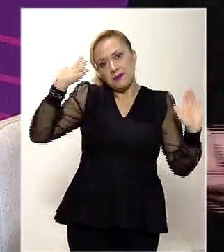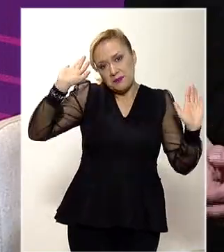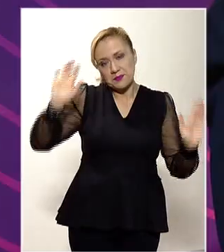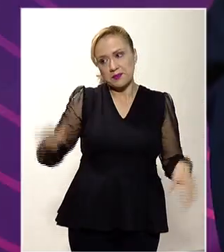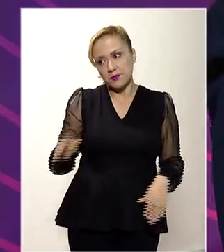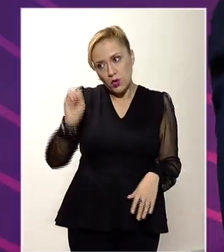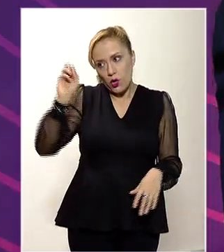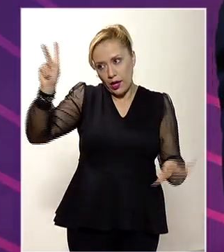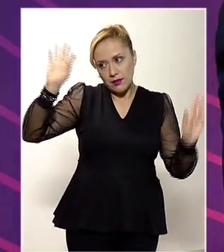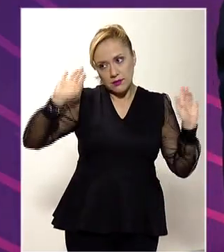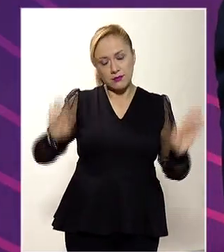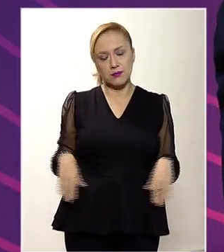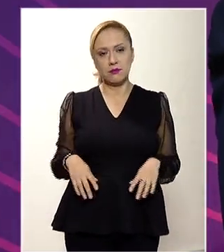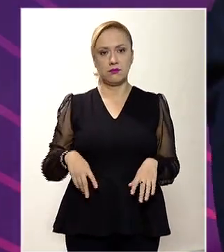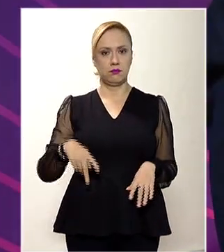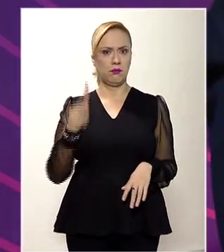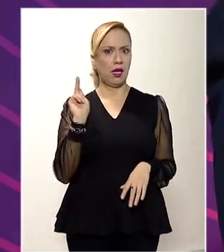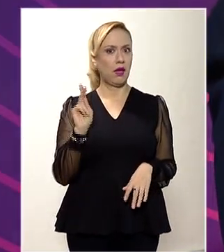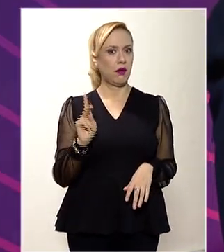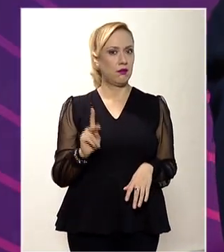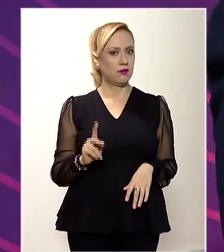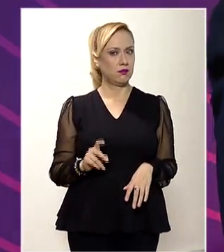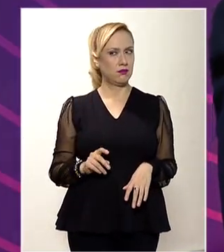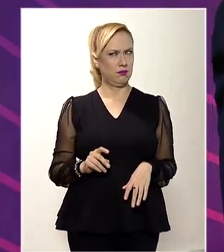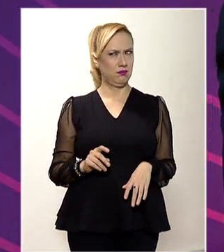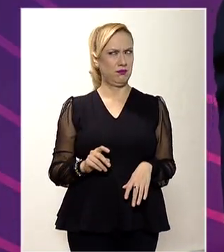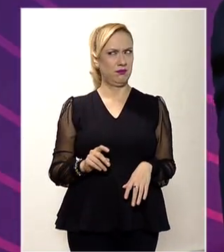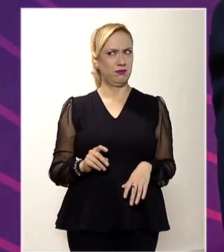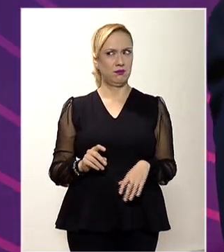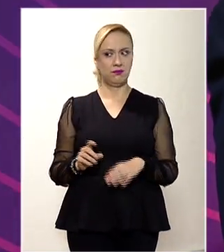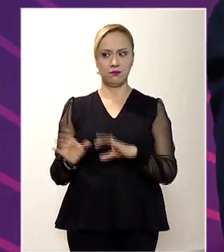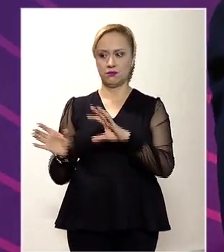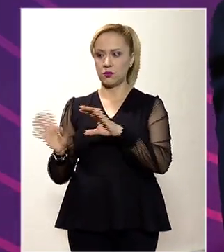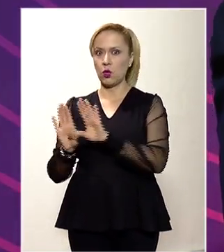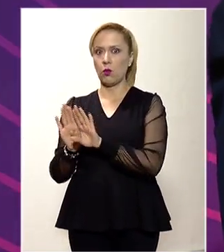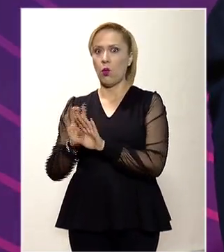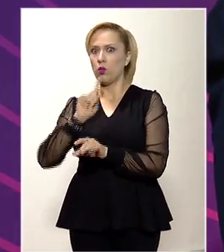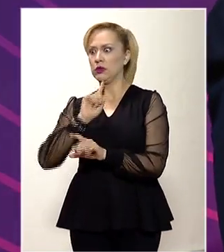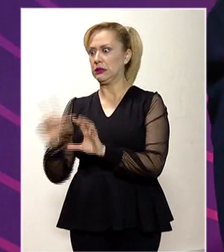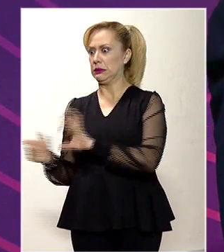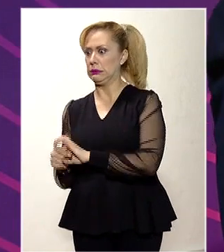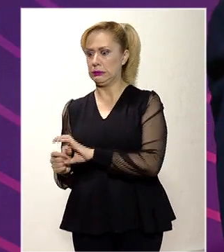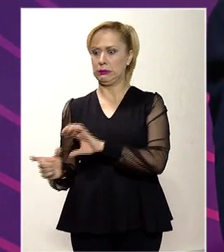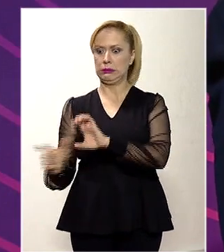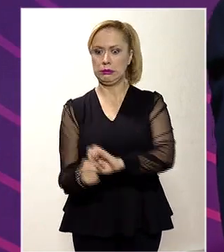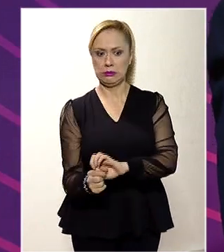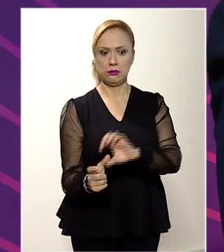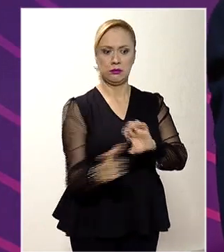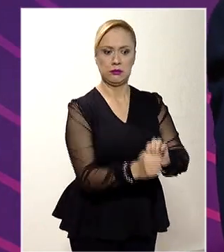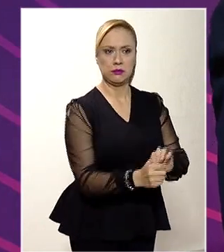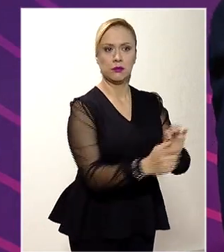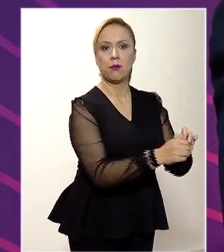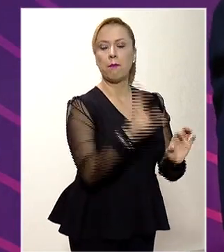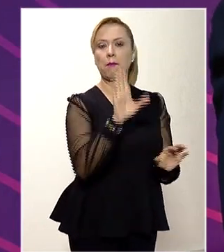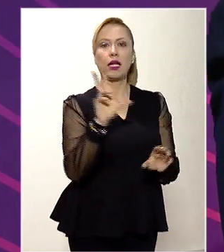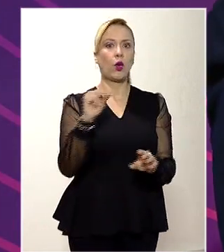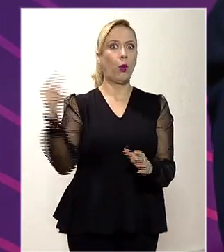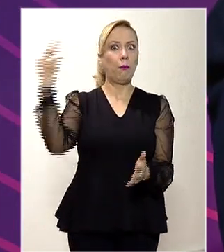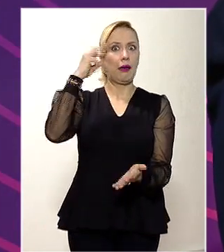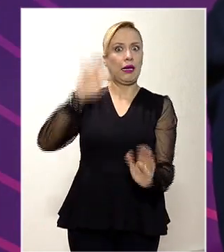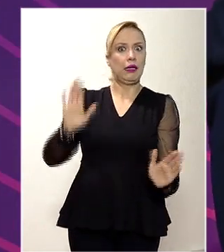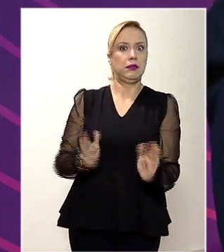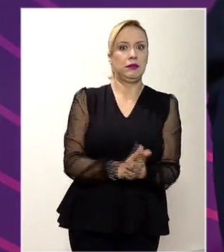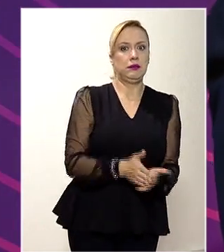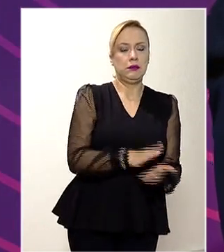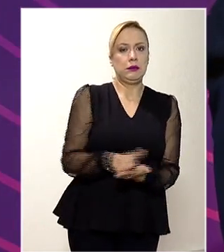¿no? Pero tiene muchísimos candados. Lo que dices, a lo que tu pregunta se refiere a una parte donde los principios lo que dicen,